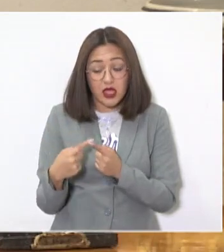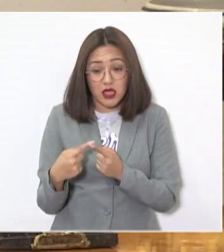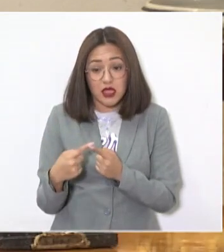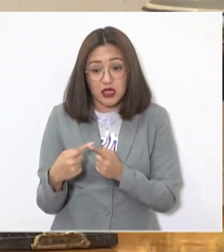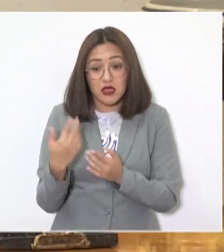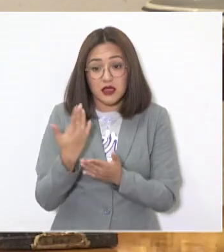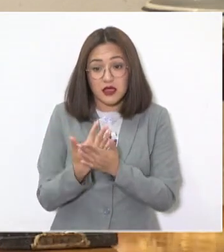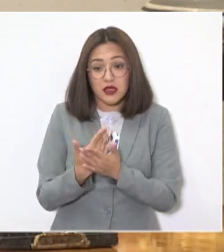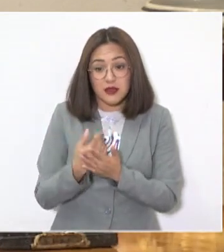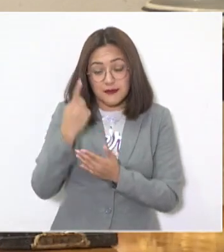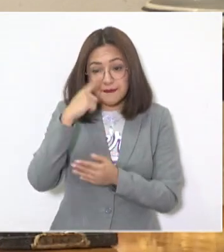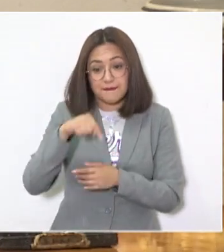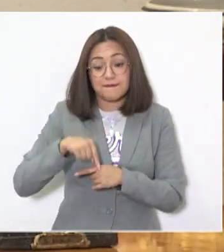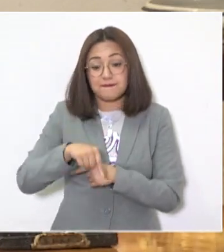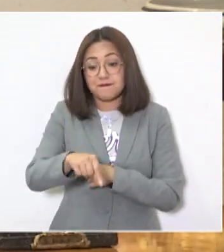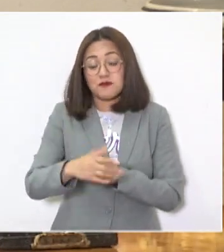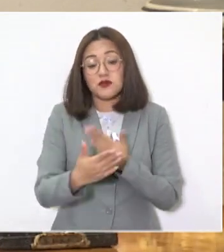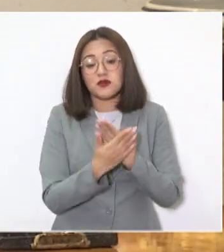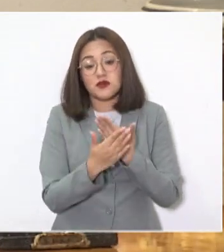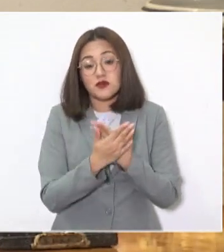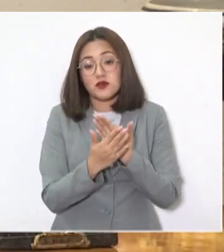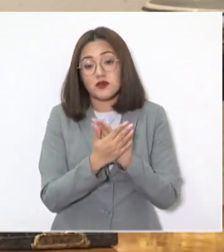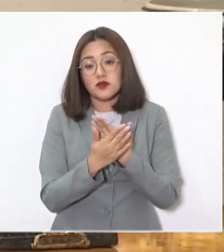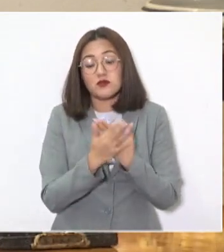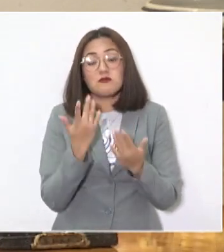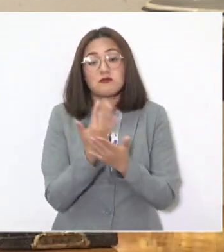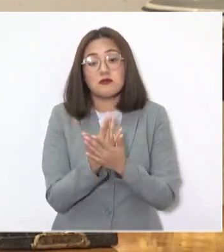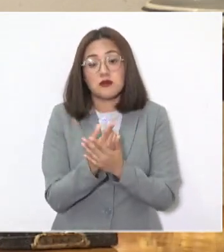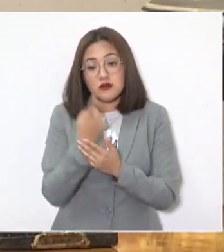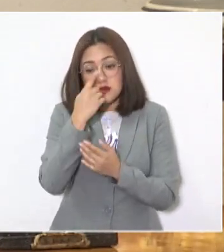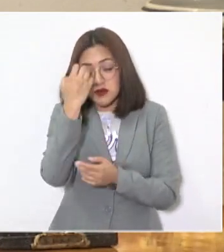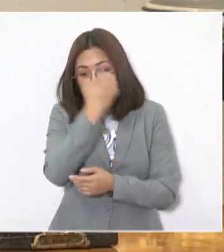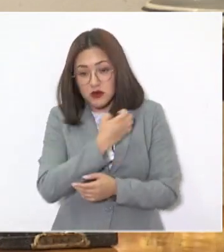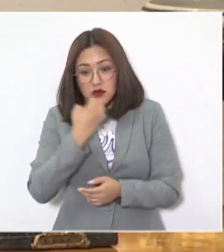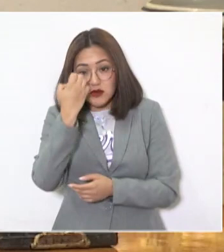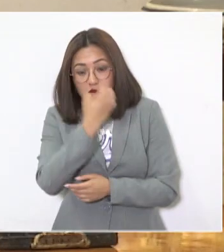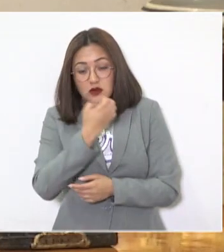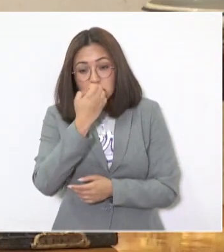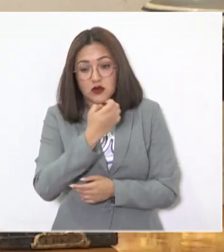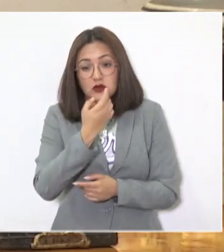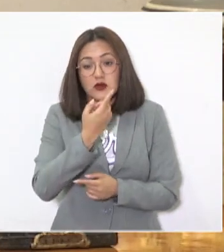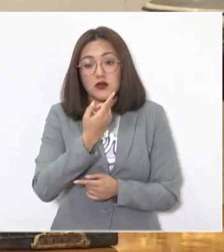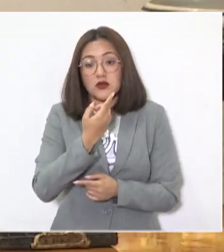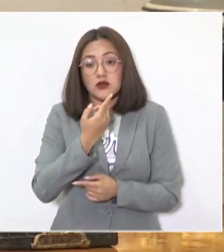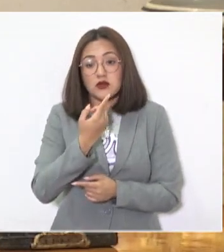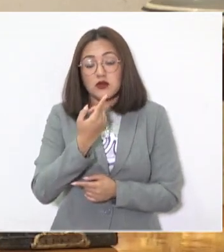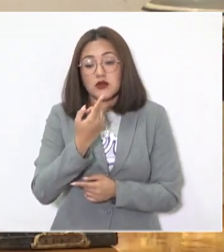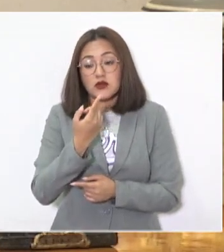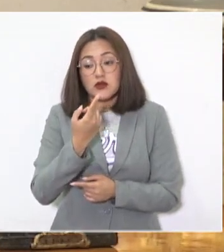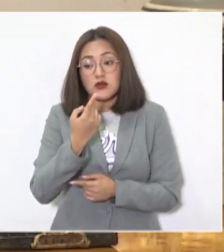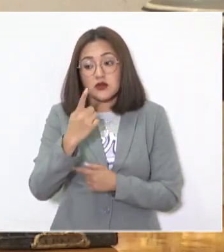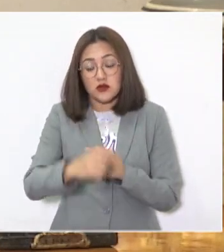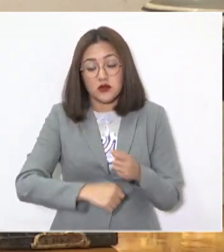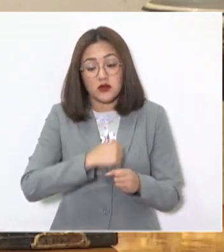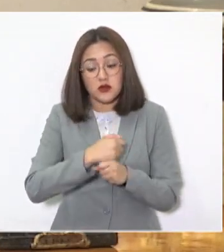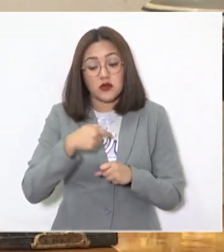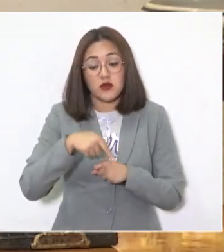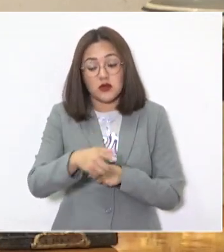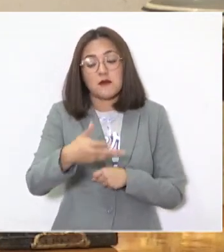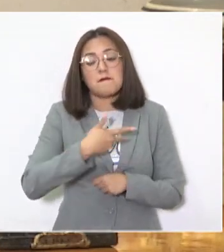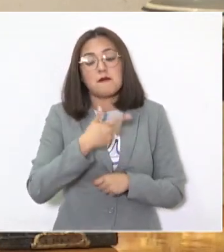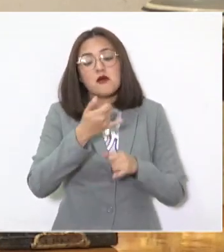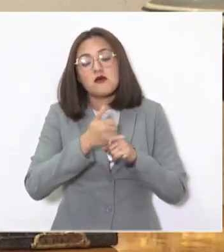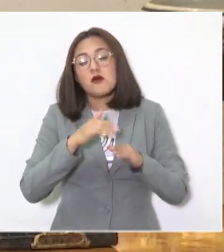formará parte de las actividades, operaciones financieras de este año y que tendrán